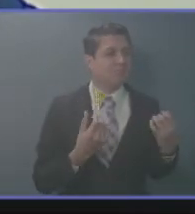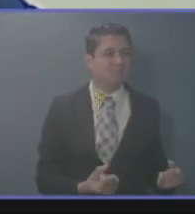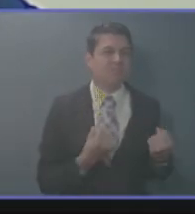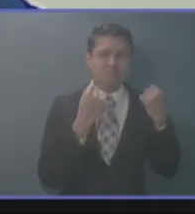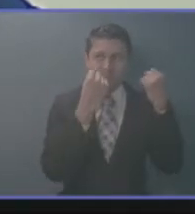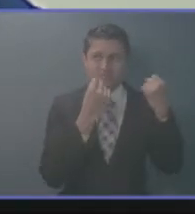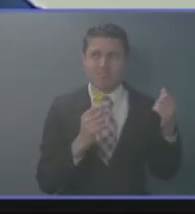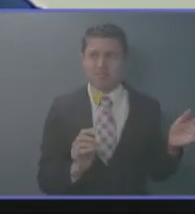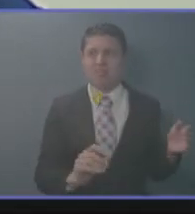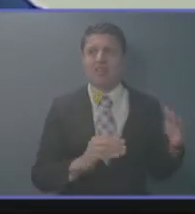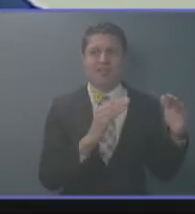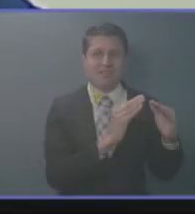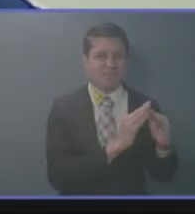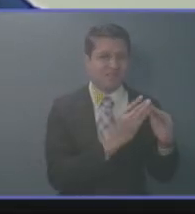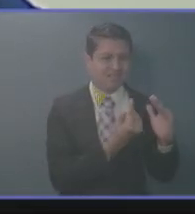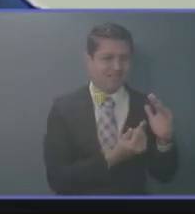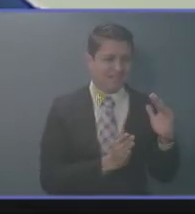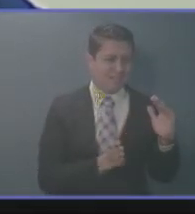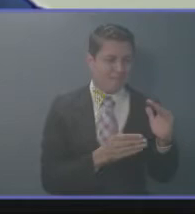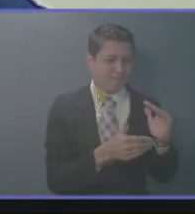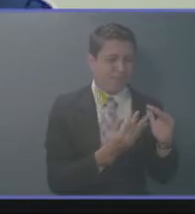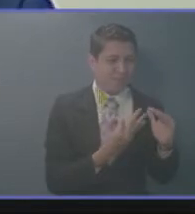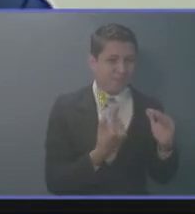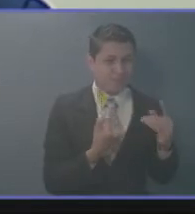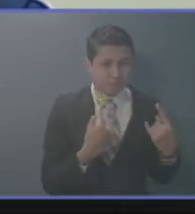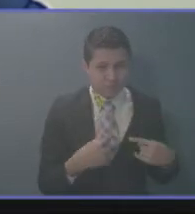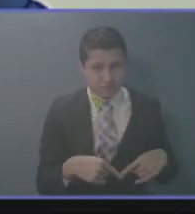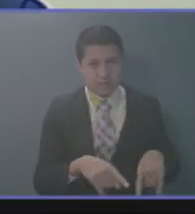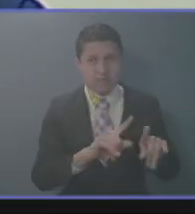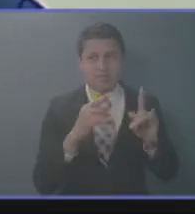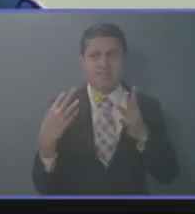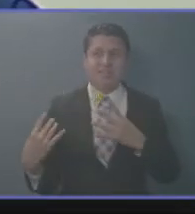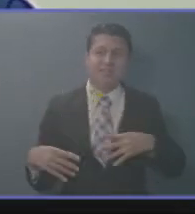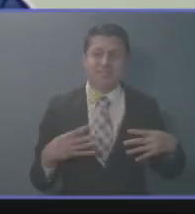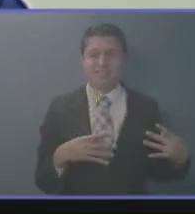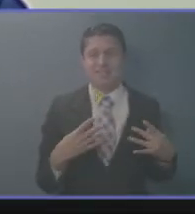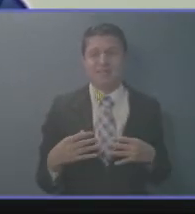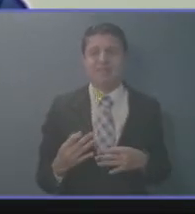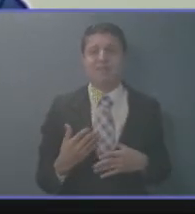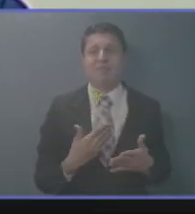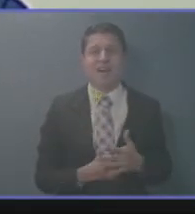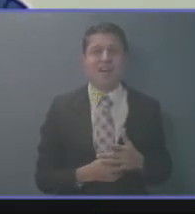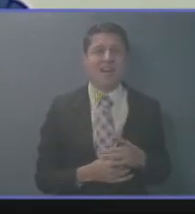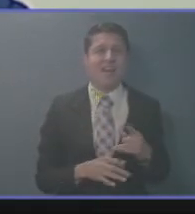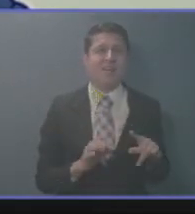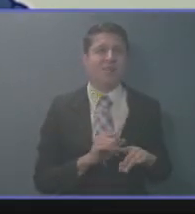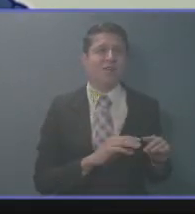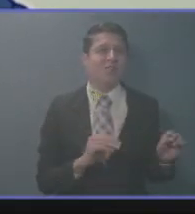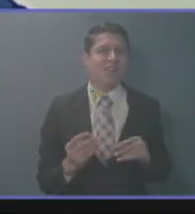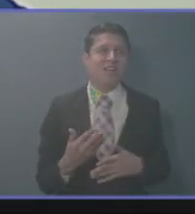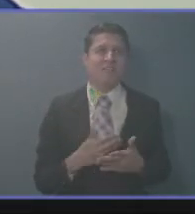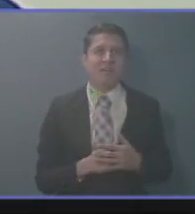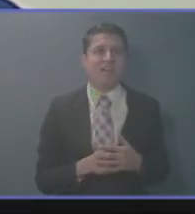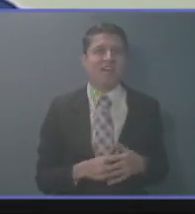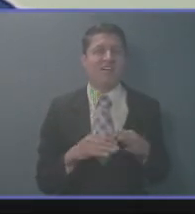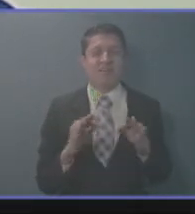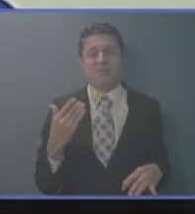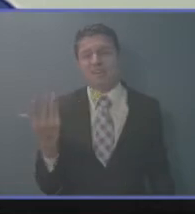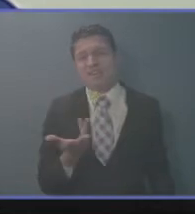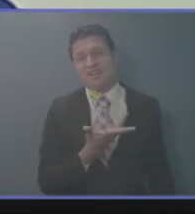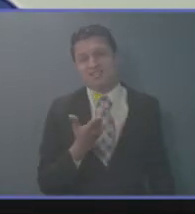Servicios Internacionales puedan desarrollar sus actividades fuera de sus instalaciones